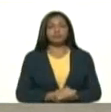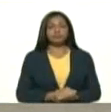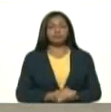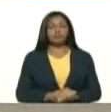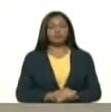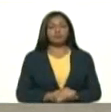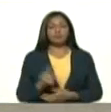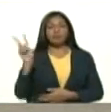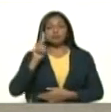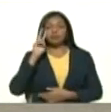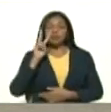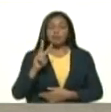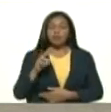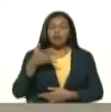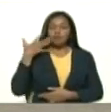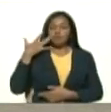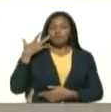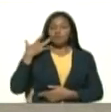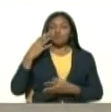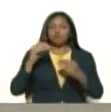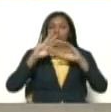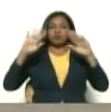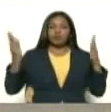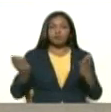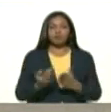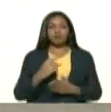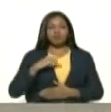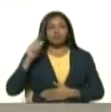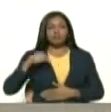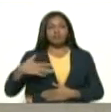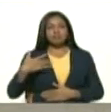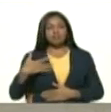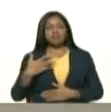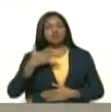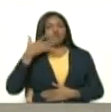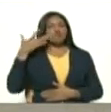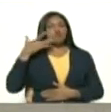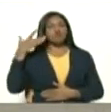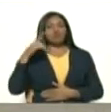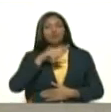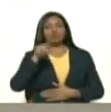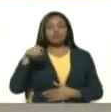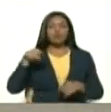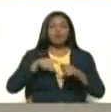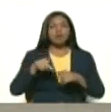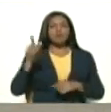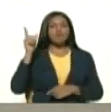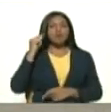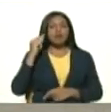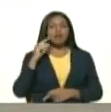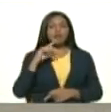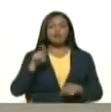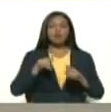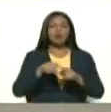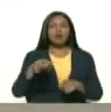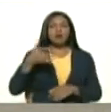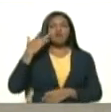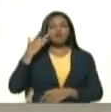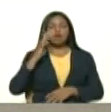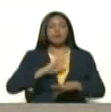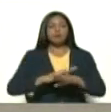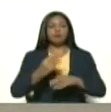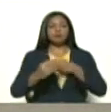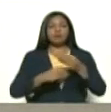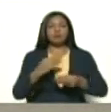Venezuela es vista con admiración en el mundo y debemos sentirnos orgullosos, y ustedes, mujeres, orgullosas por lo que hemos hecho